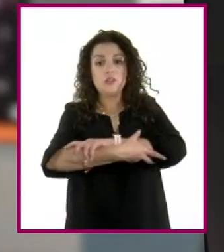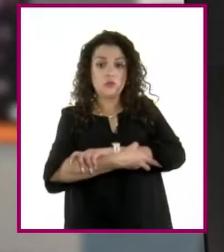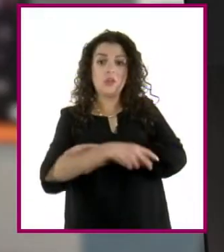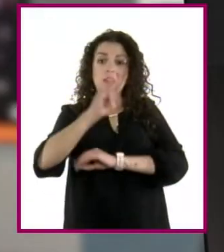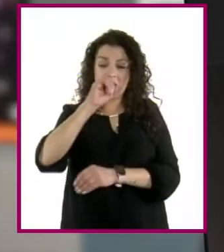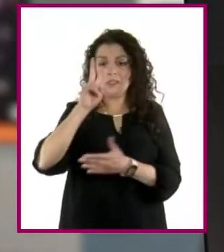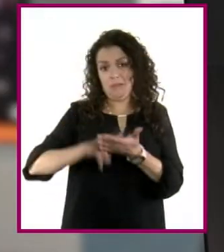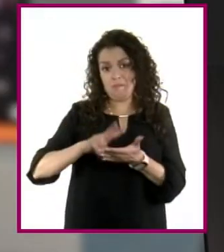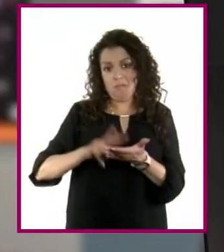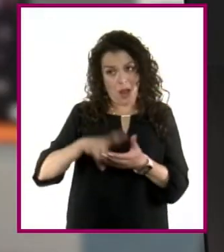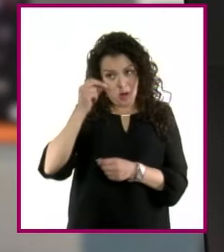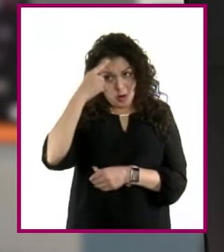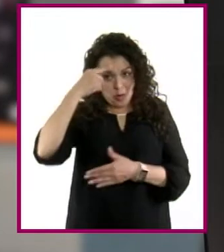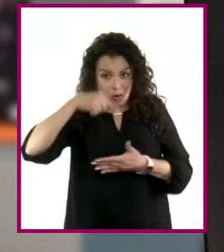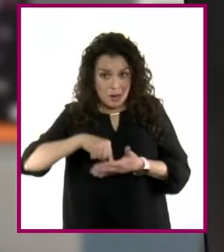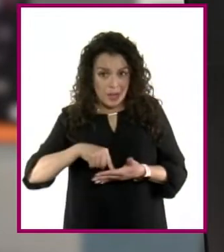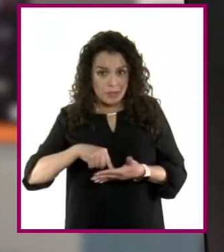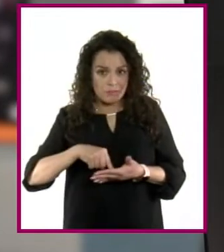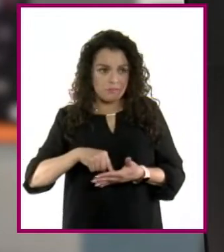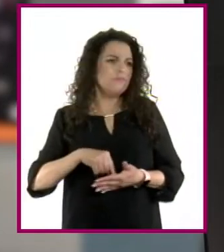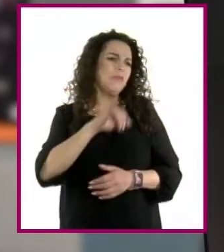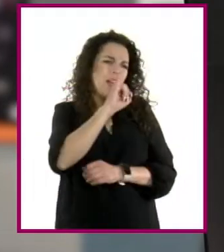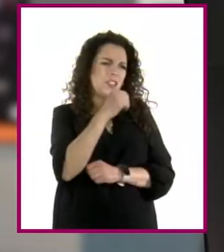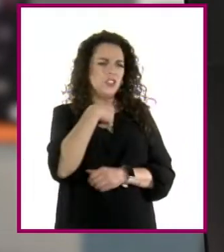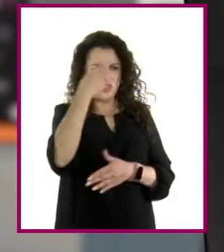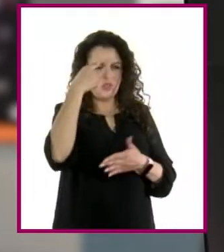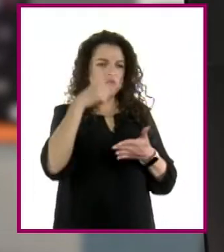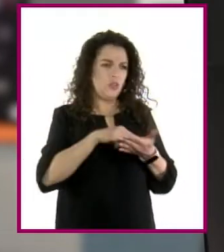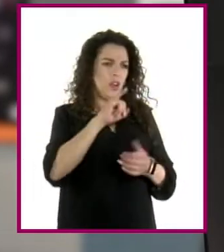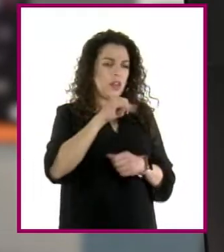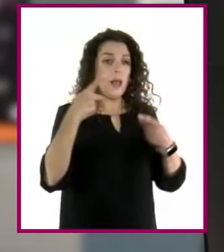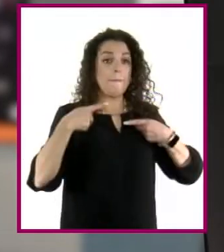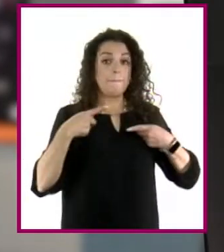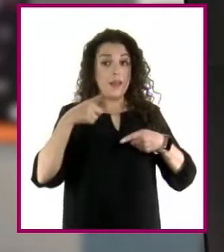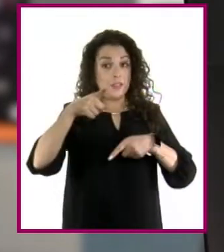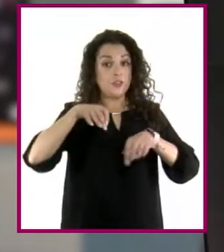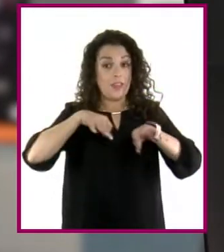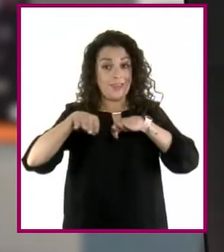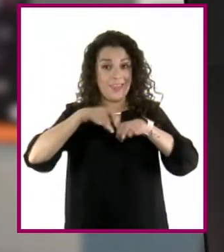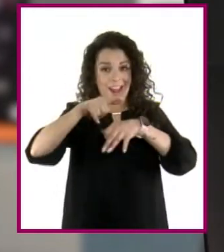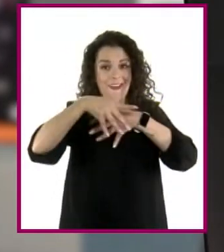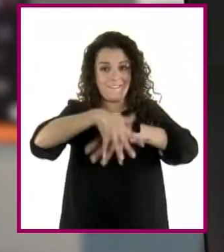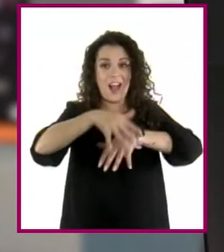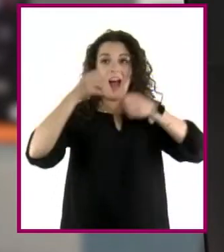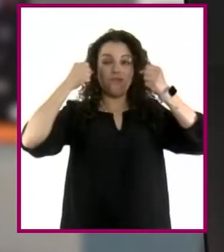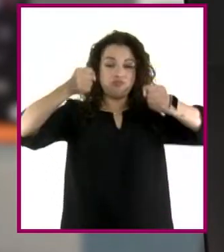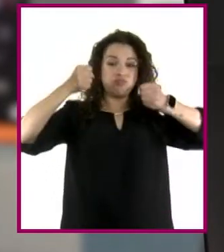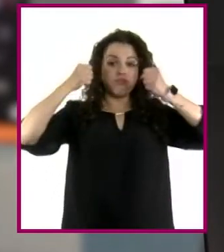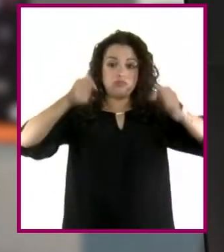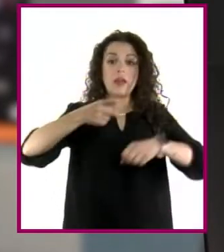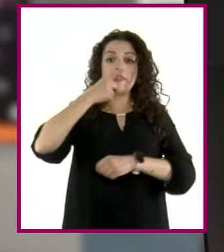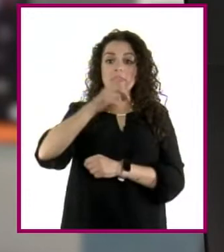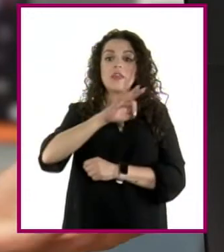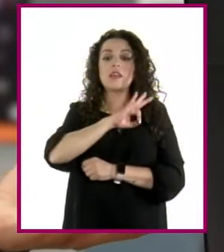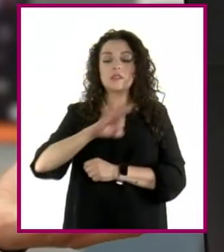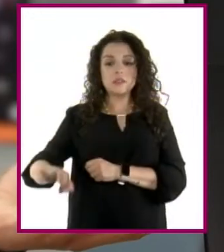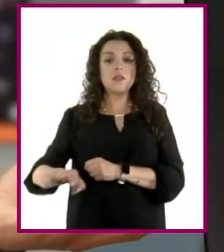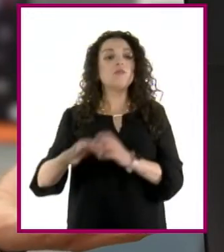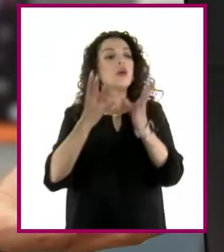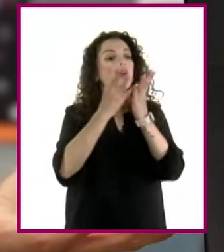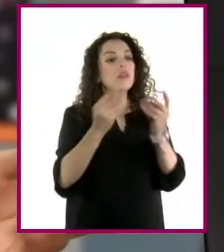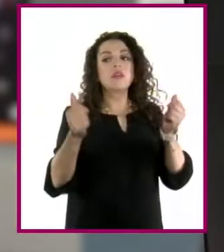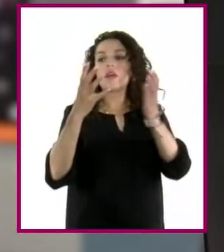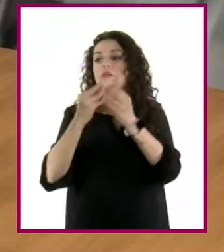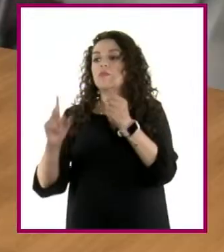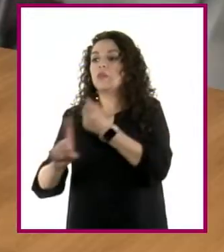Emi? Yo creo que sí. Ya ves que el trabajador en la protesta nos dijo que hasta puede servir para sanar una sociedad que se